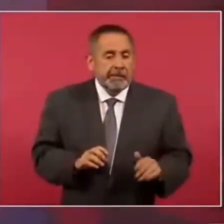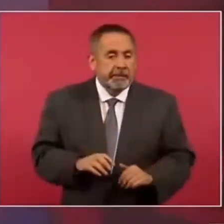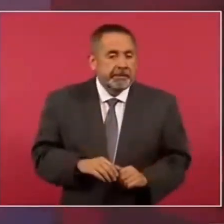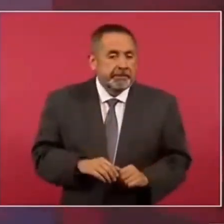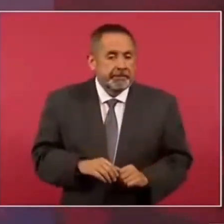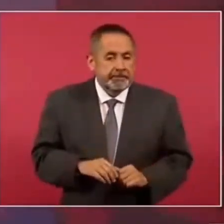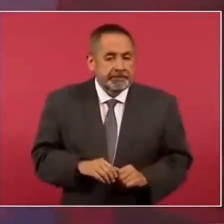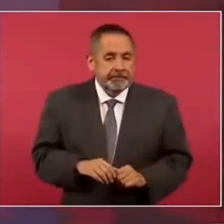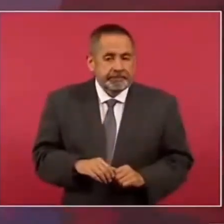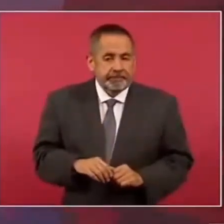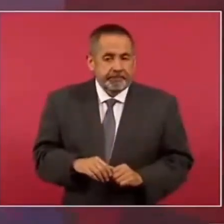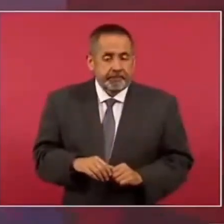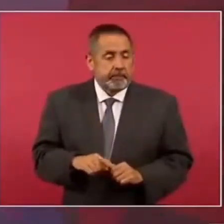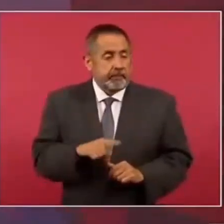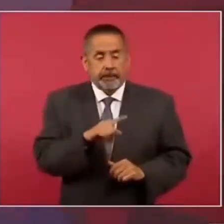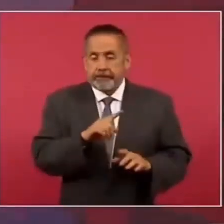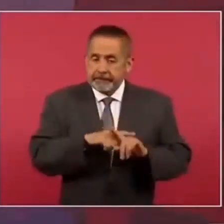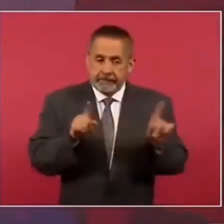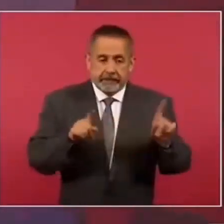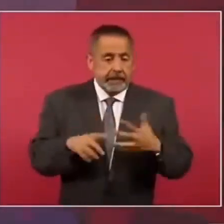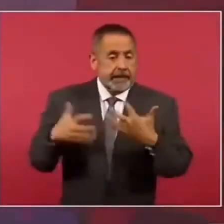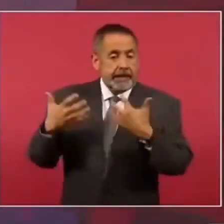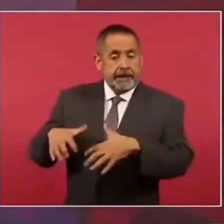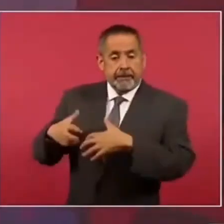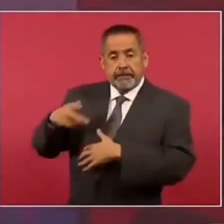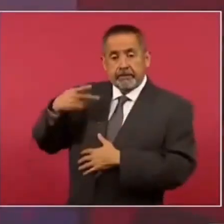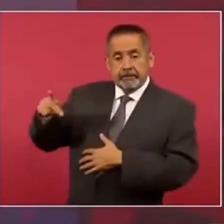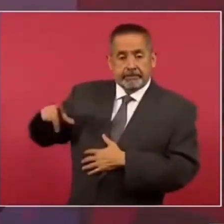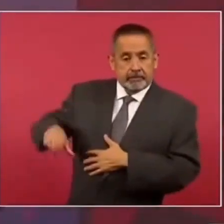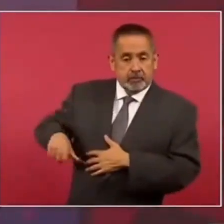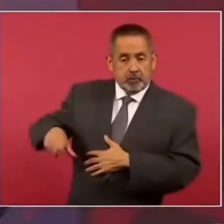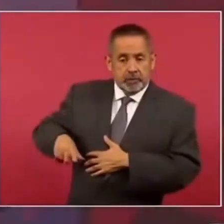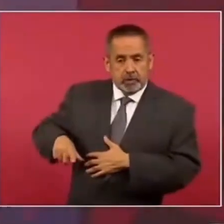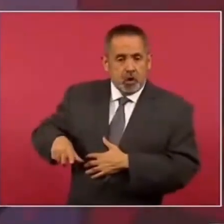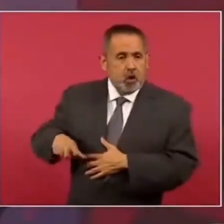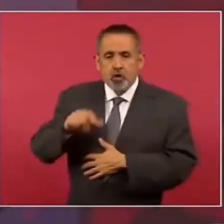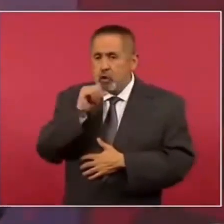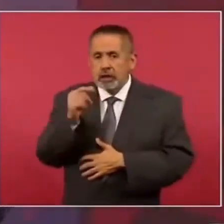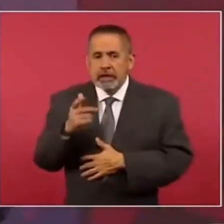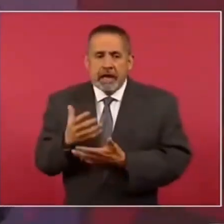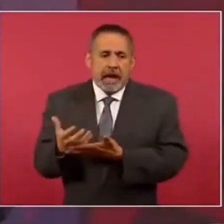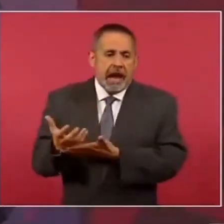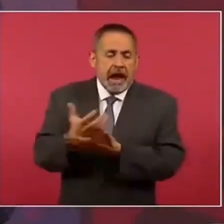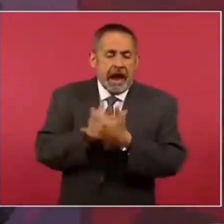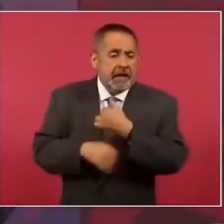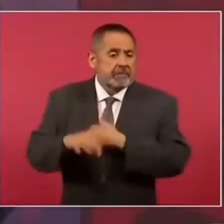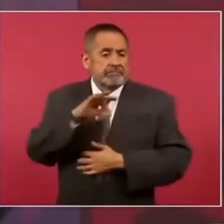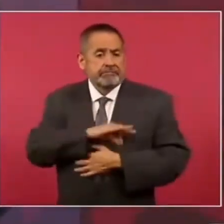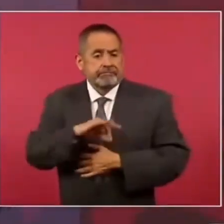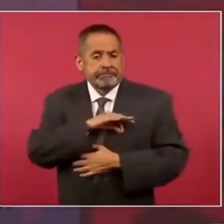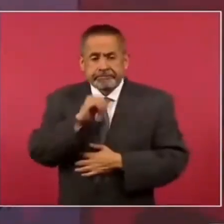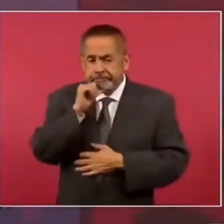Y una empresa pública no tiene fines de lucro.